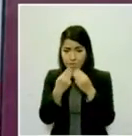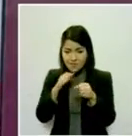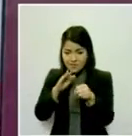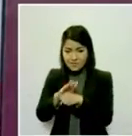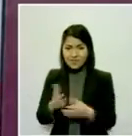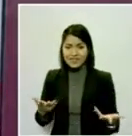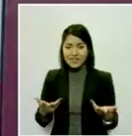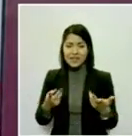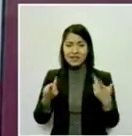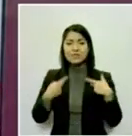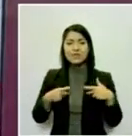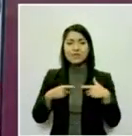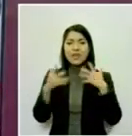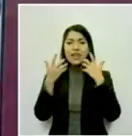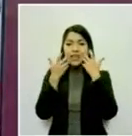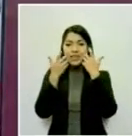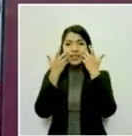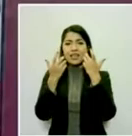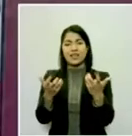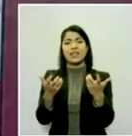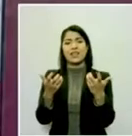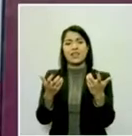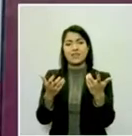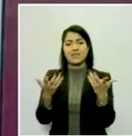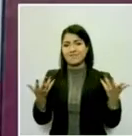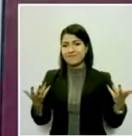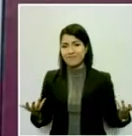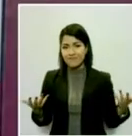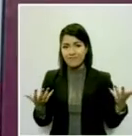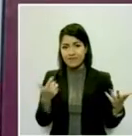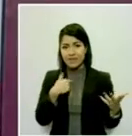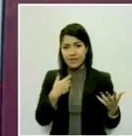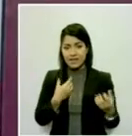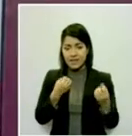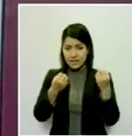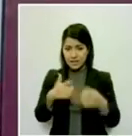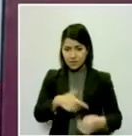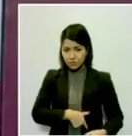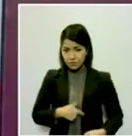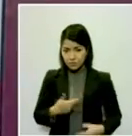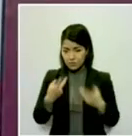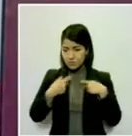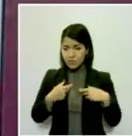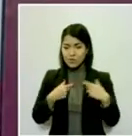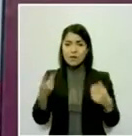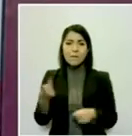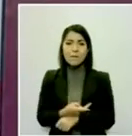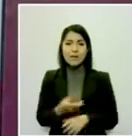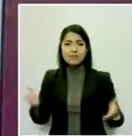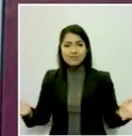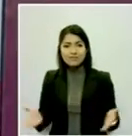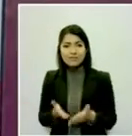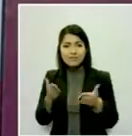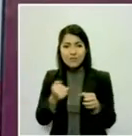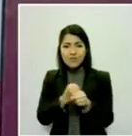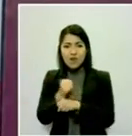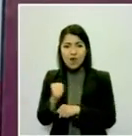Quien pretende que se arme a los ciudadanos, pues está alentando la violencia.